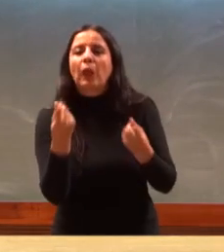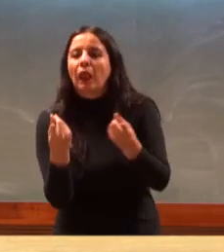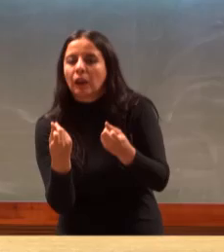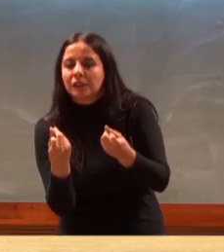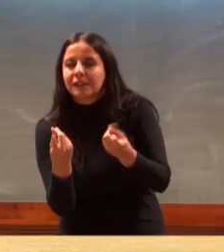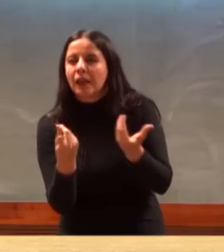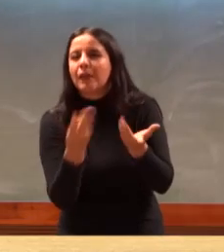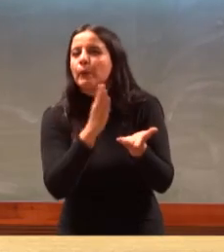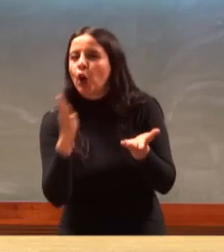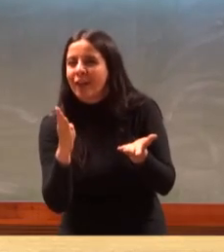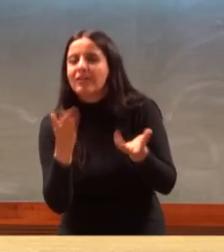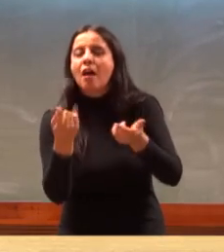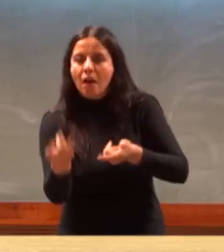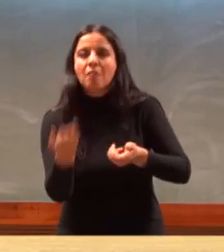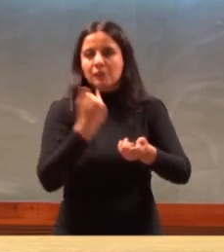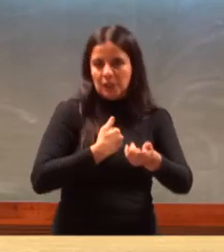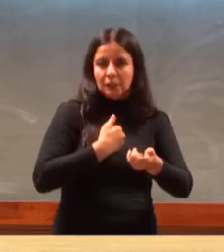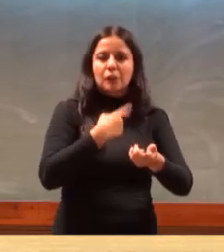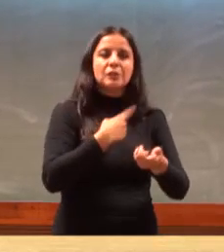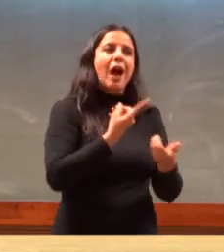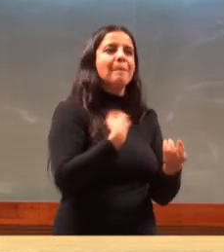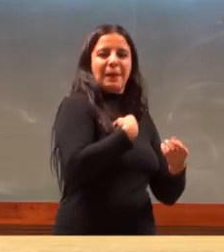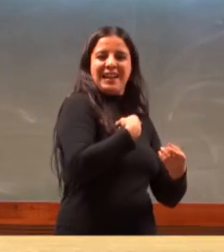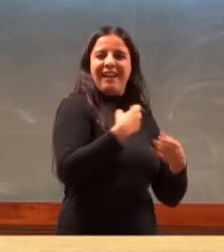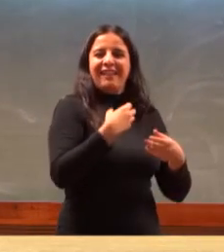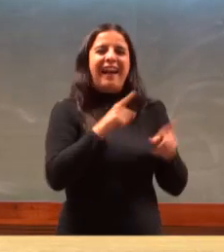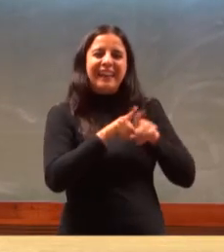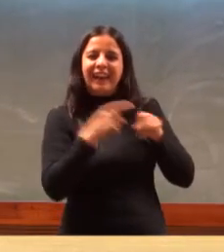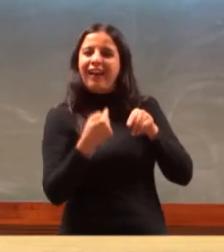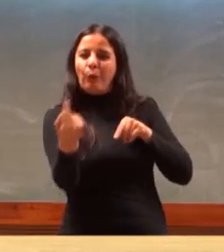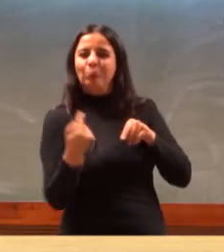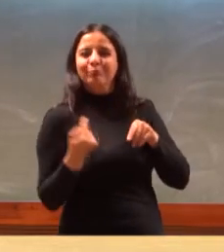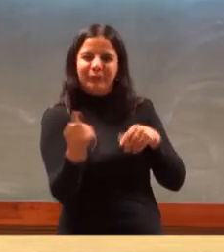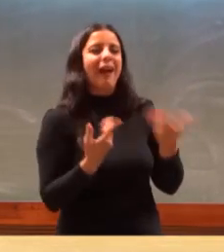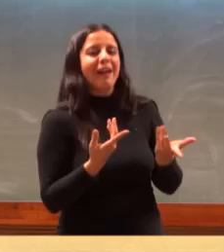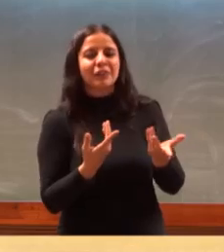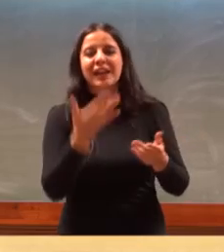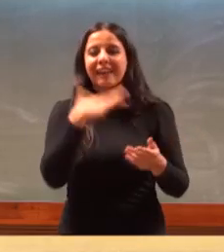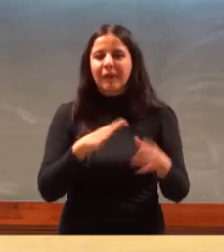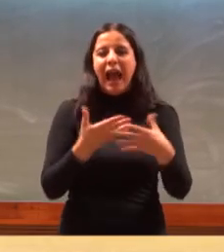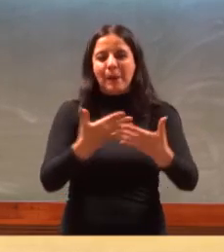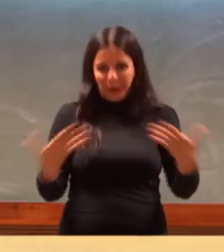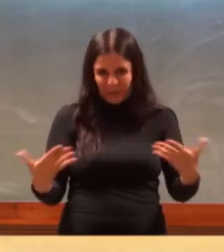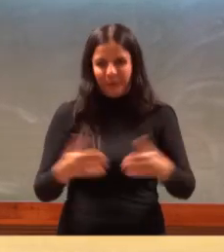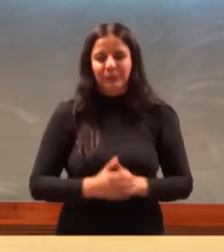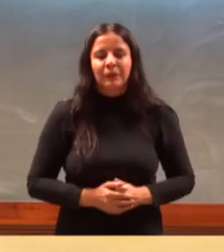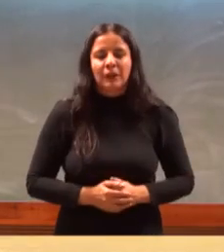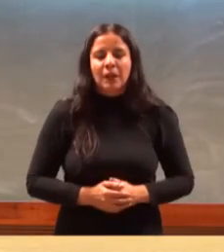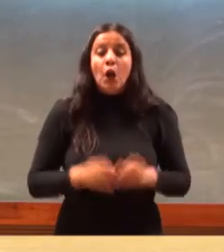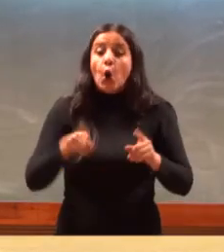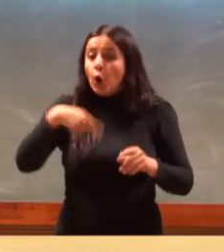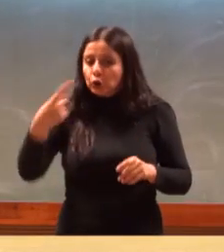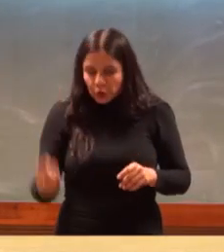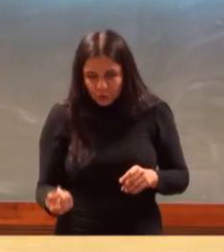demandas bibliográficas respecto del cursado de sus carreras por último hay un un eje que tiene que ver con lo